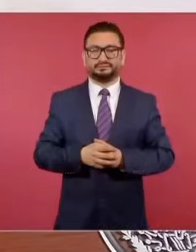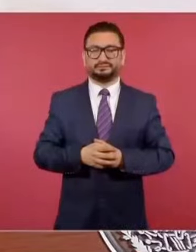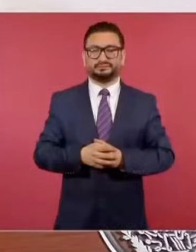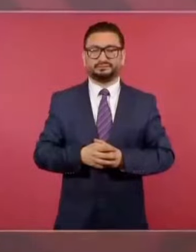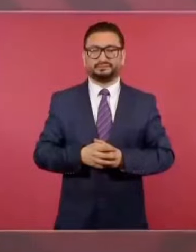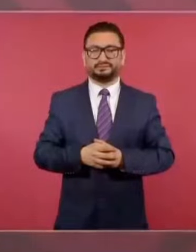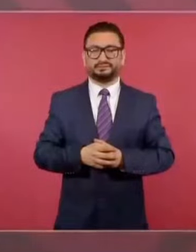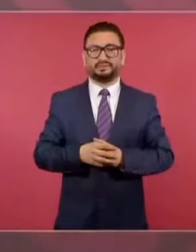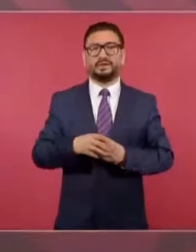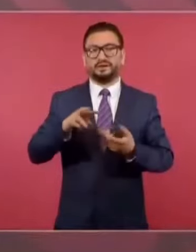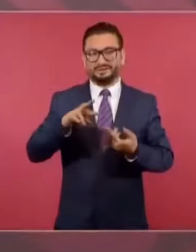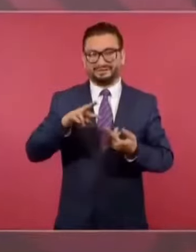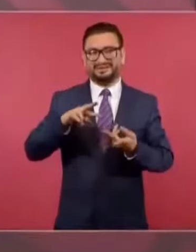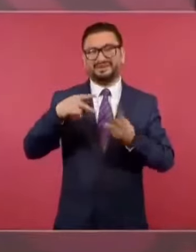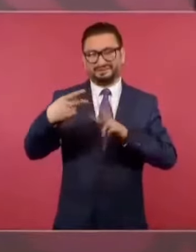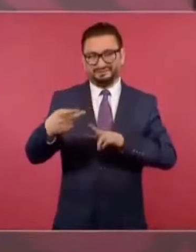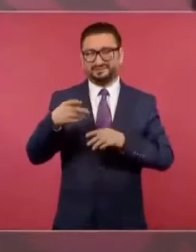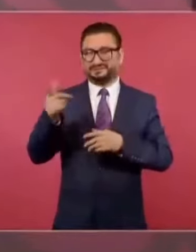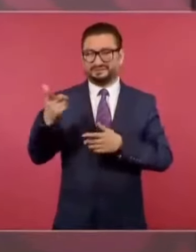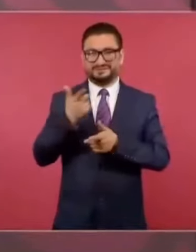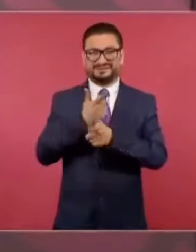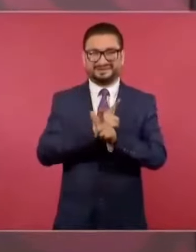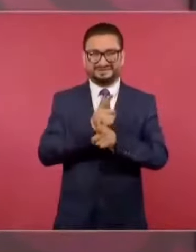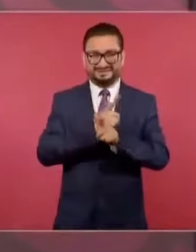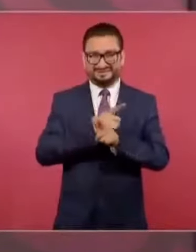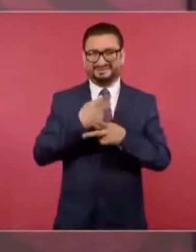pero este era un taxista,